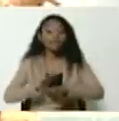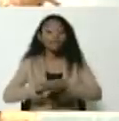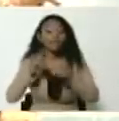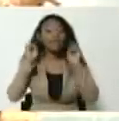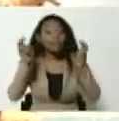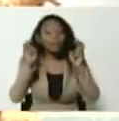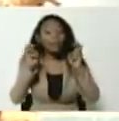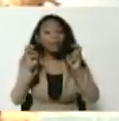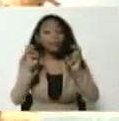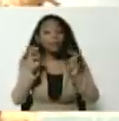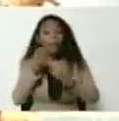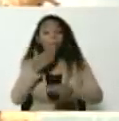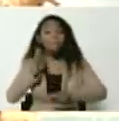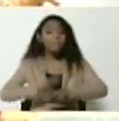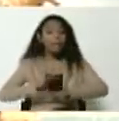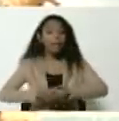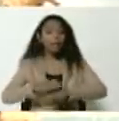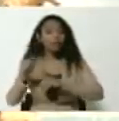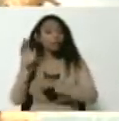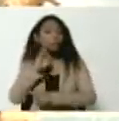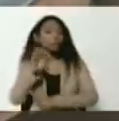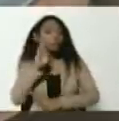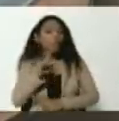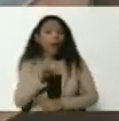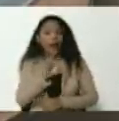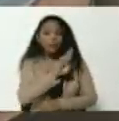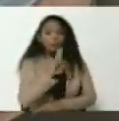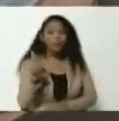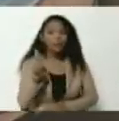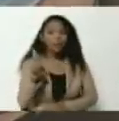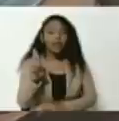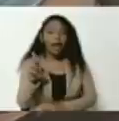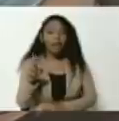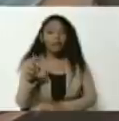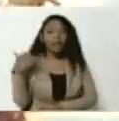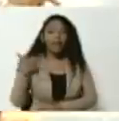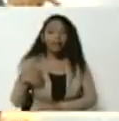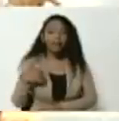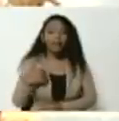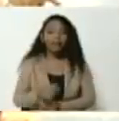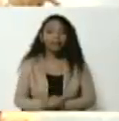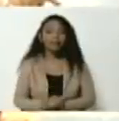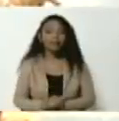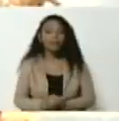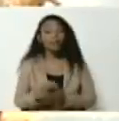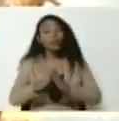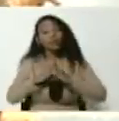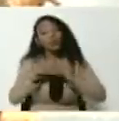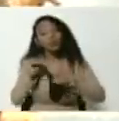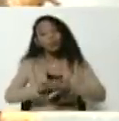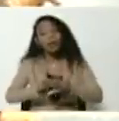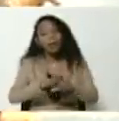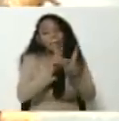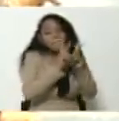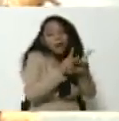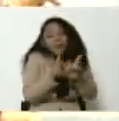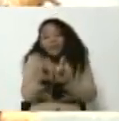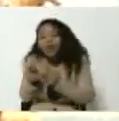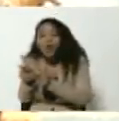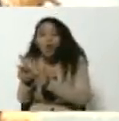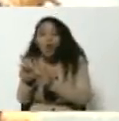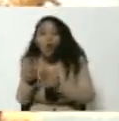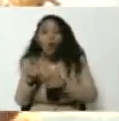cometió un delito en la República Argentina. O en todo caso, se planificó un